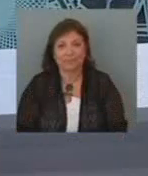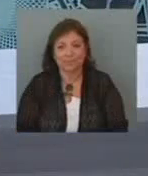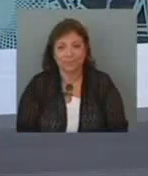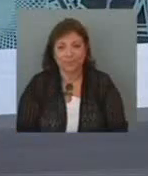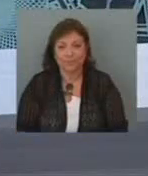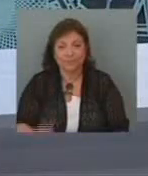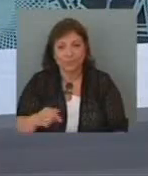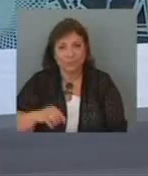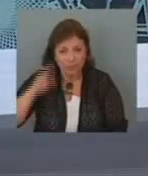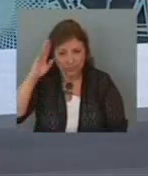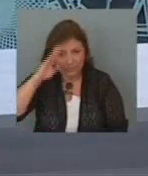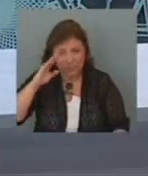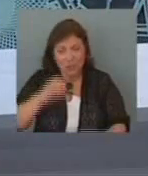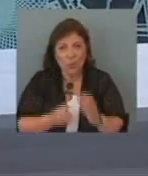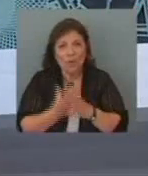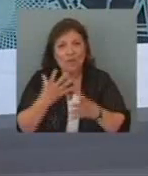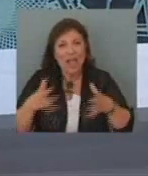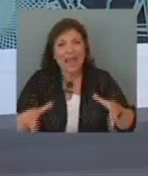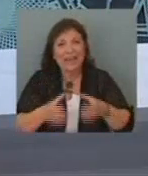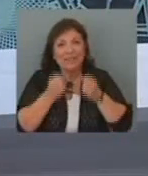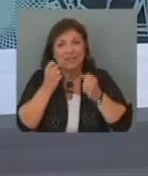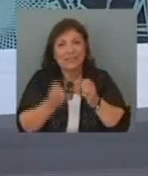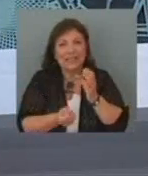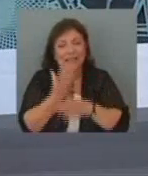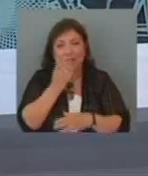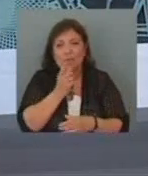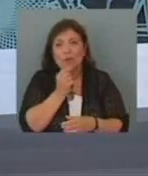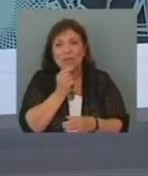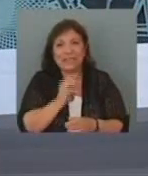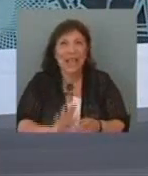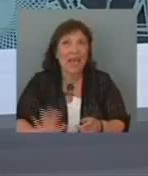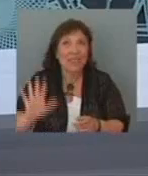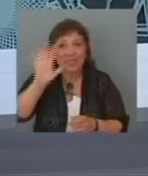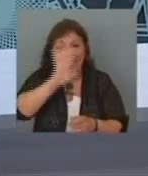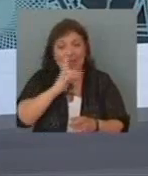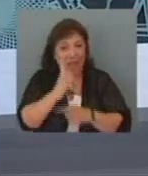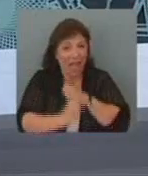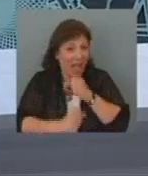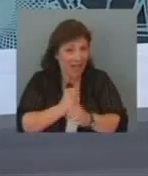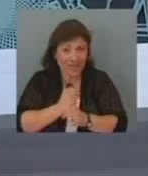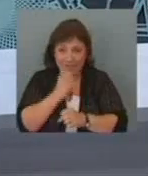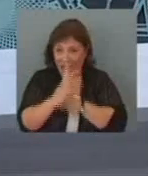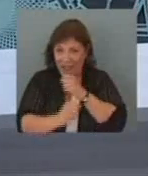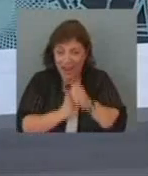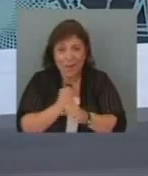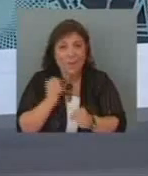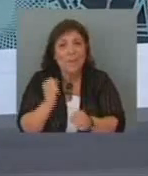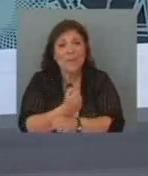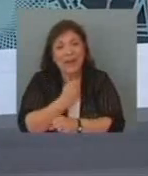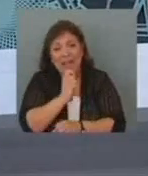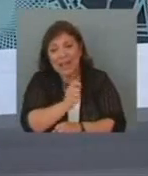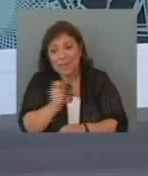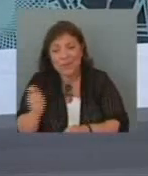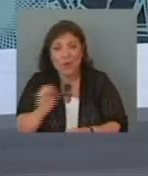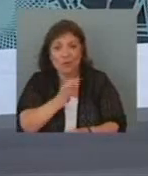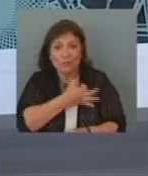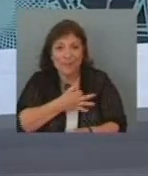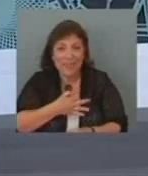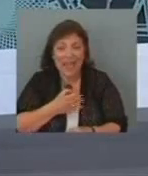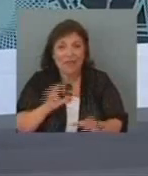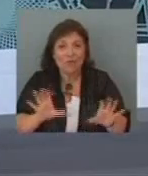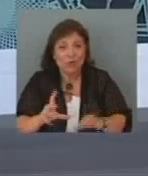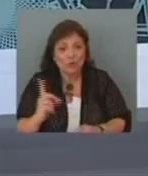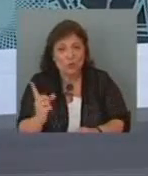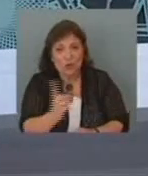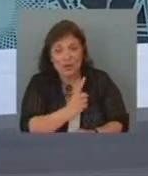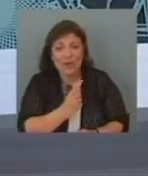Se conmemoró hoy un nuevo aniversario de la creación de la Policía Nacional. Como todos los años, en este día se premia la actuación de los funcionarios policiales